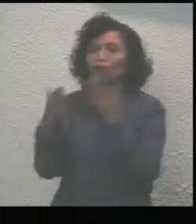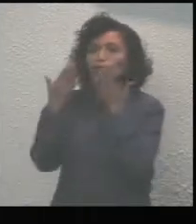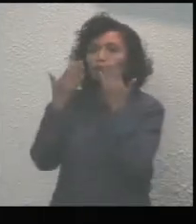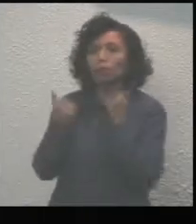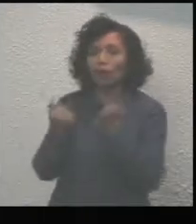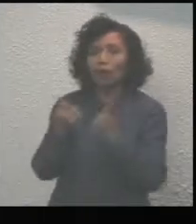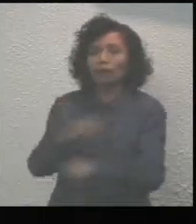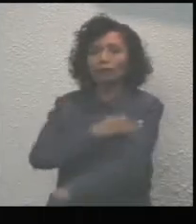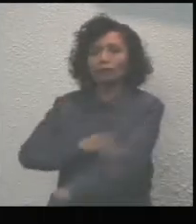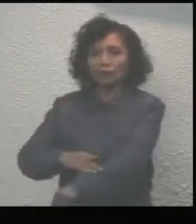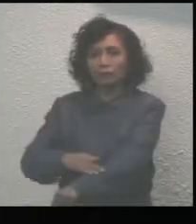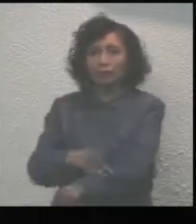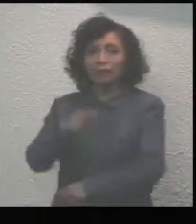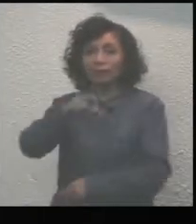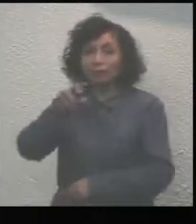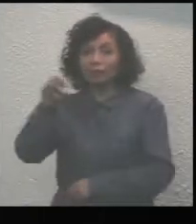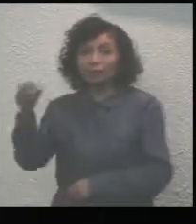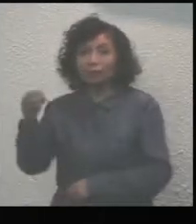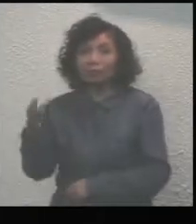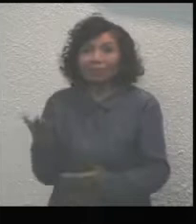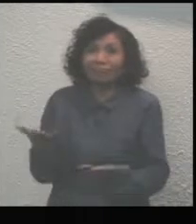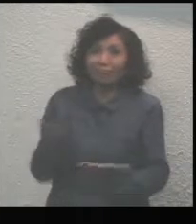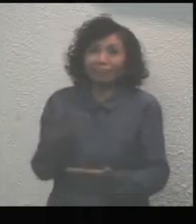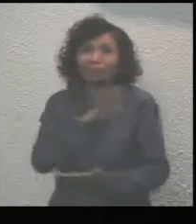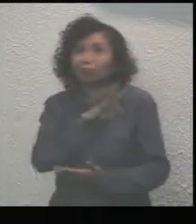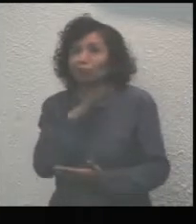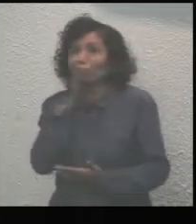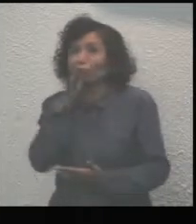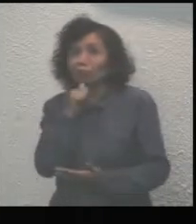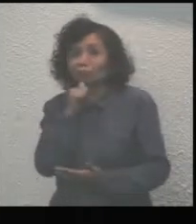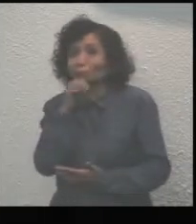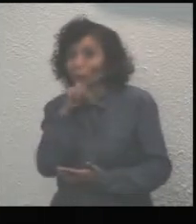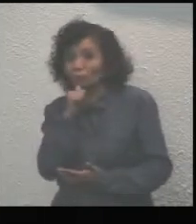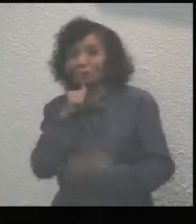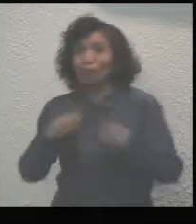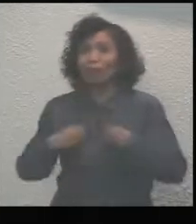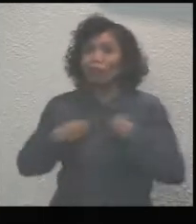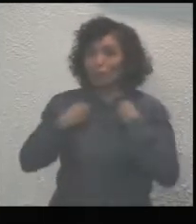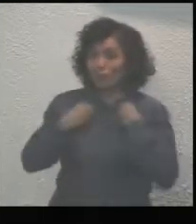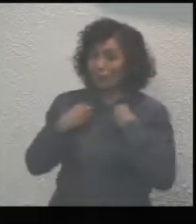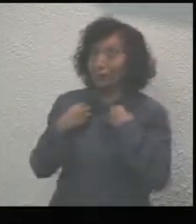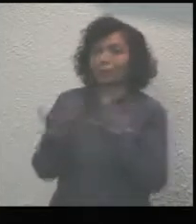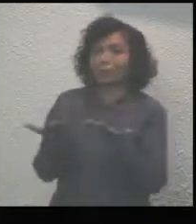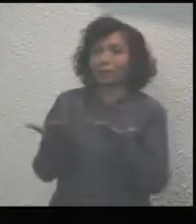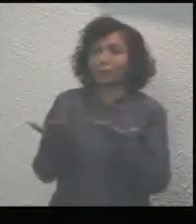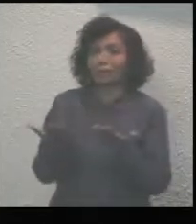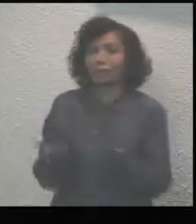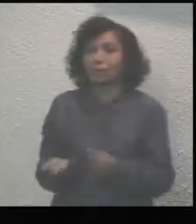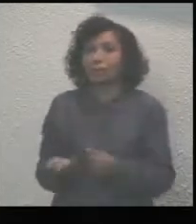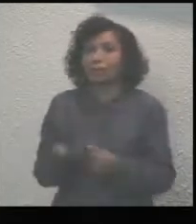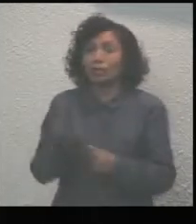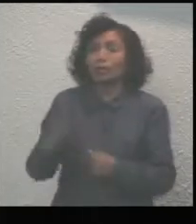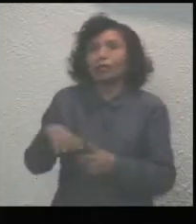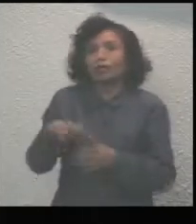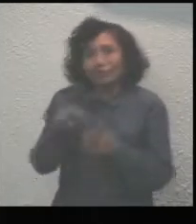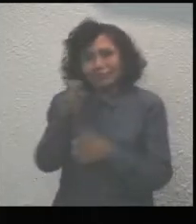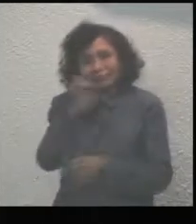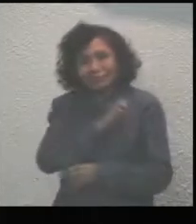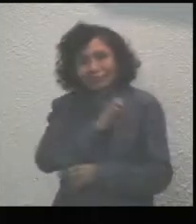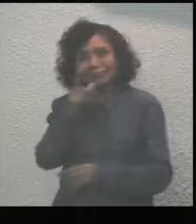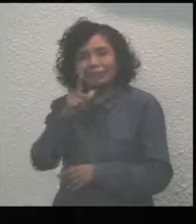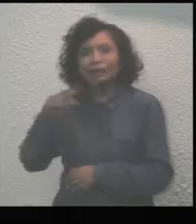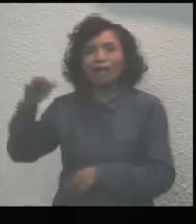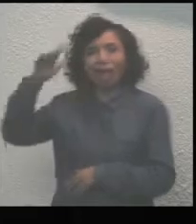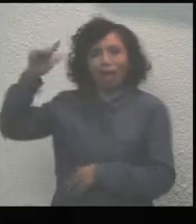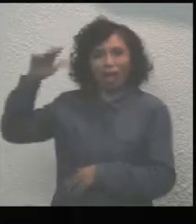familias quintanarroenses poder aspirar a una mejor vida, principalmente a nuestros adultos mayores. No